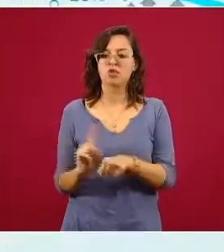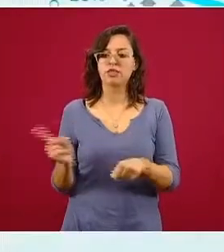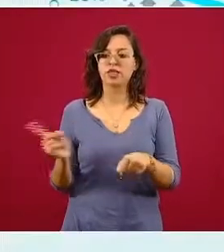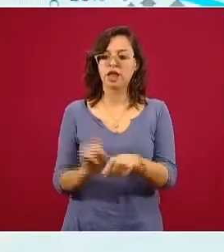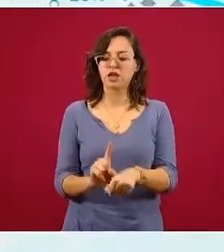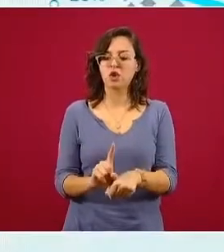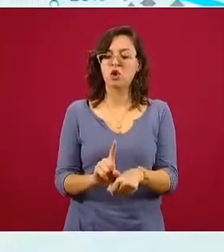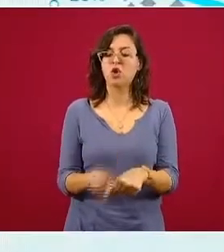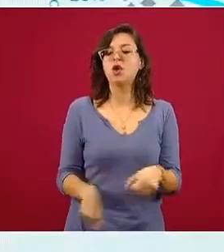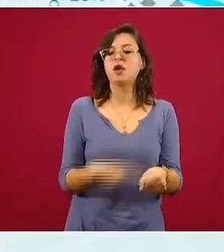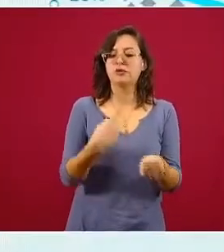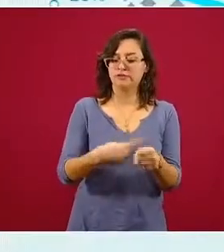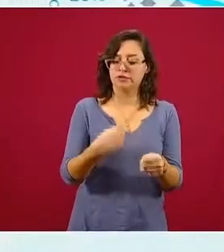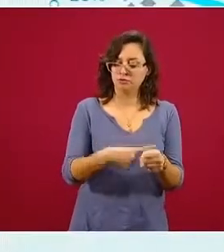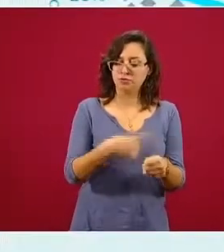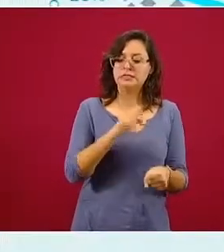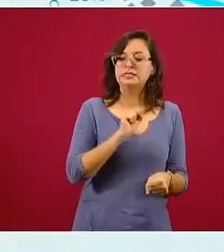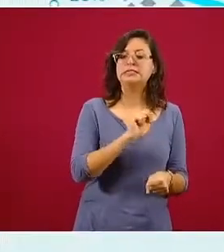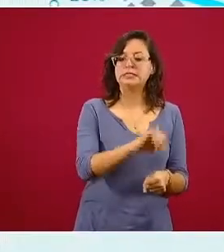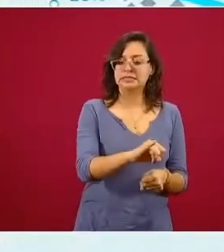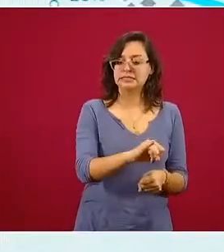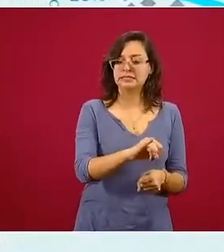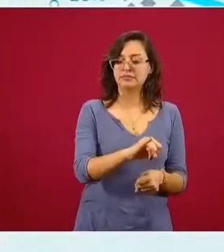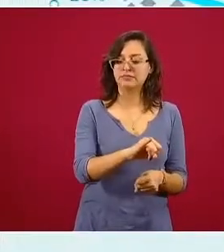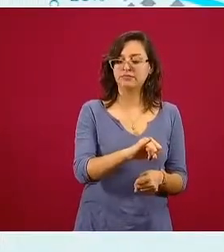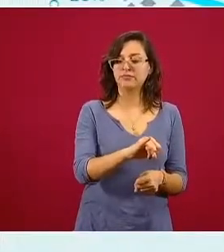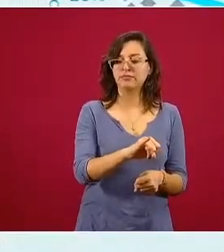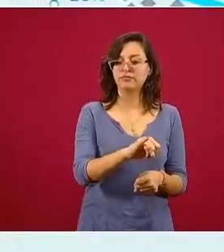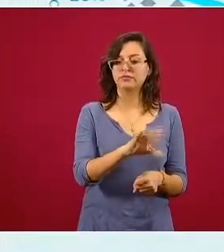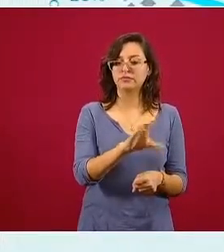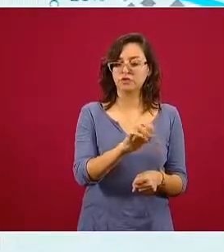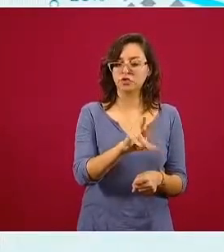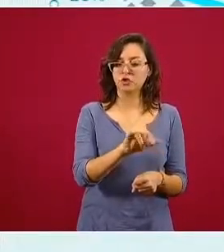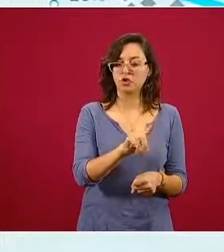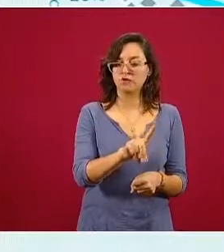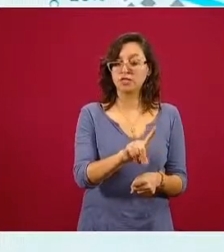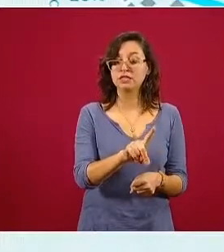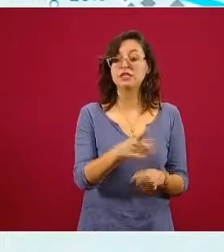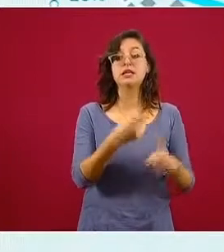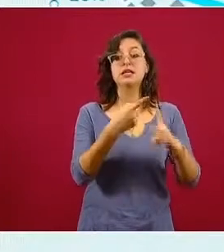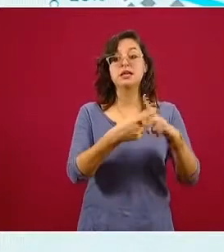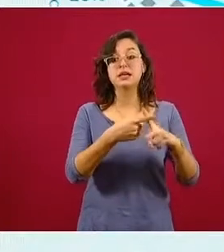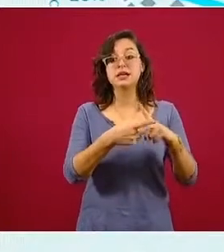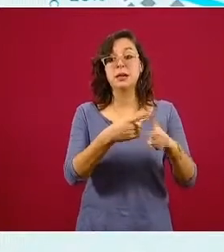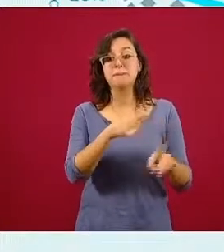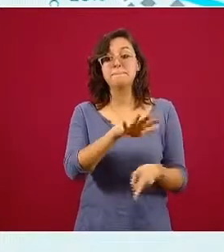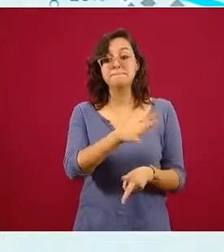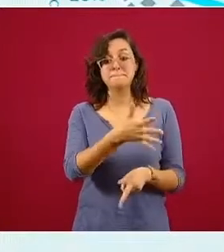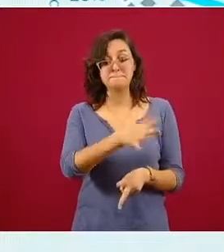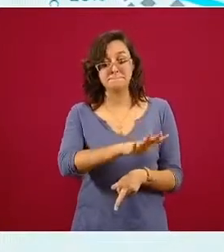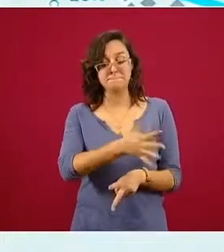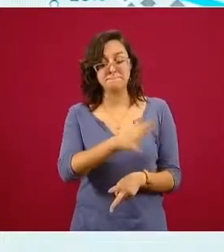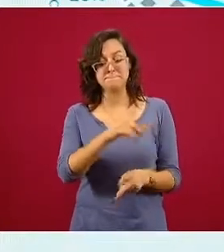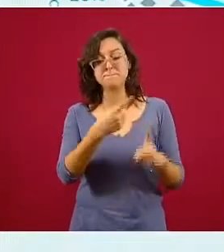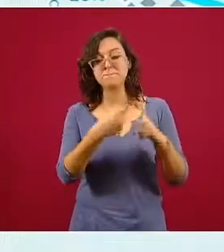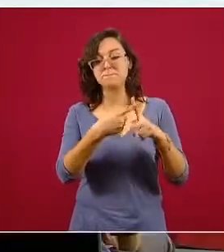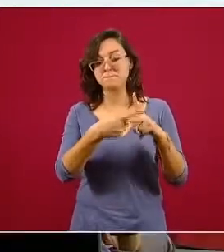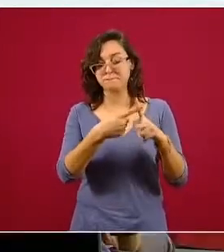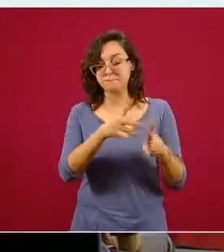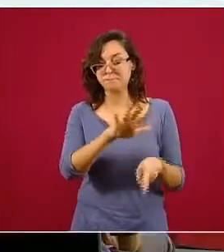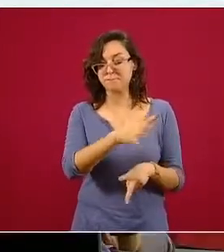de los casos confirmados, es decir, las personas que han enfermado por COVID, estimados, aquí también estamos usando estimados para